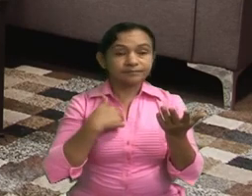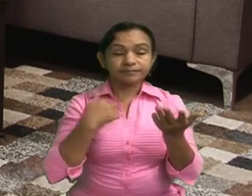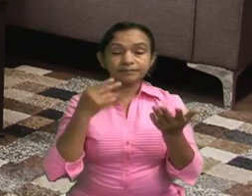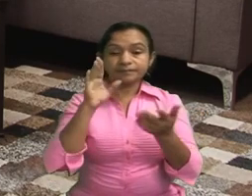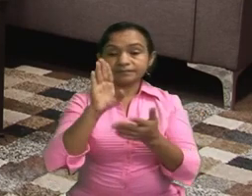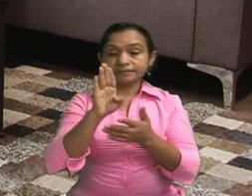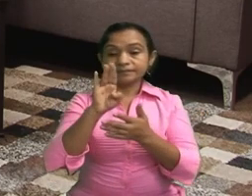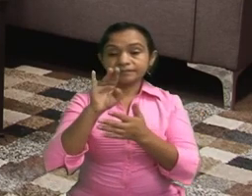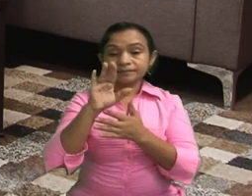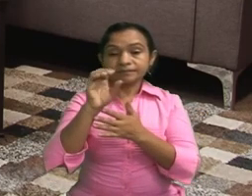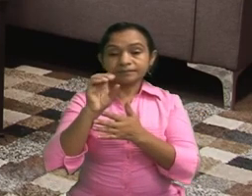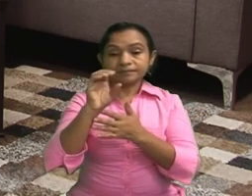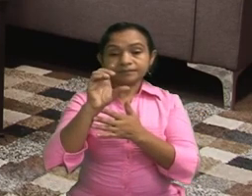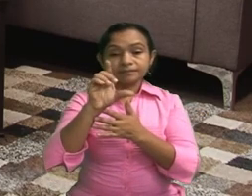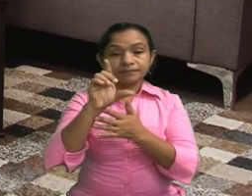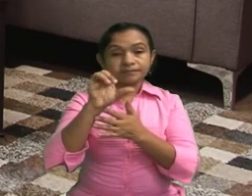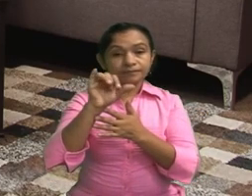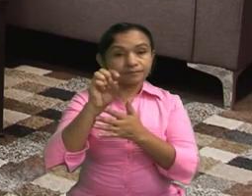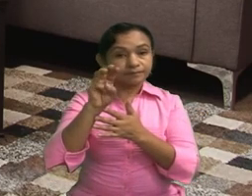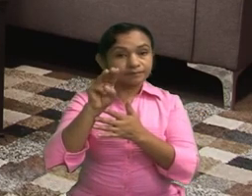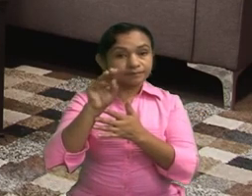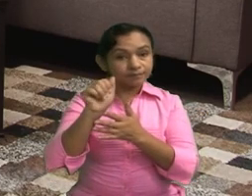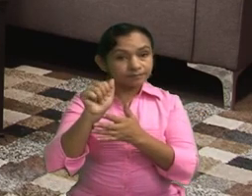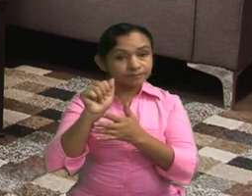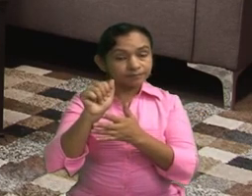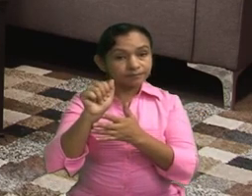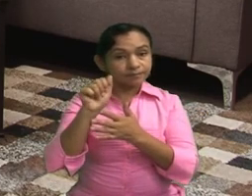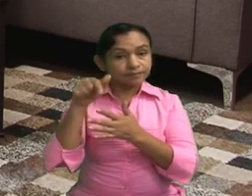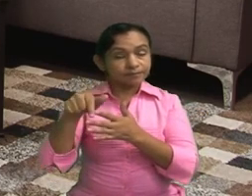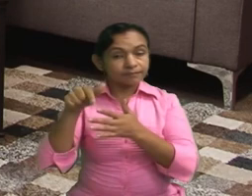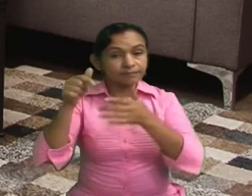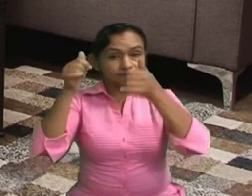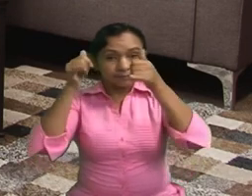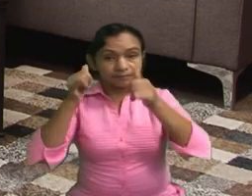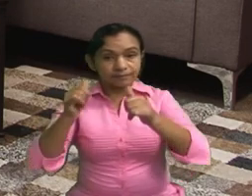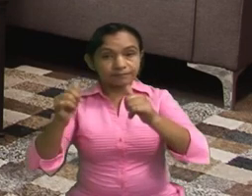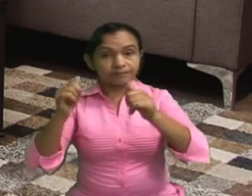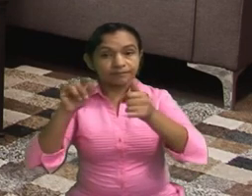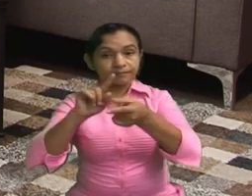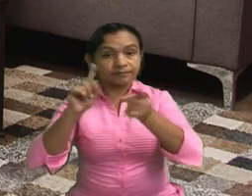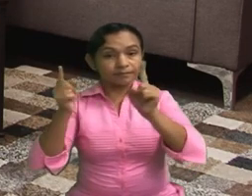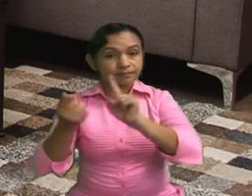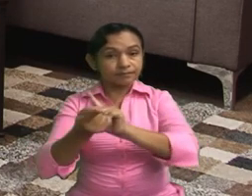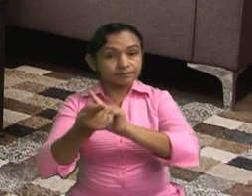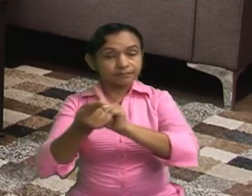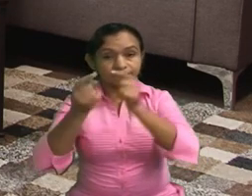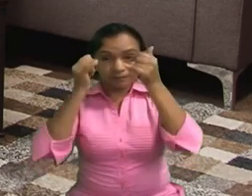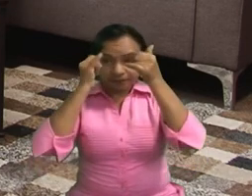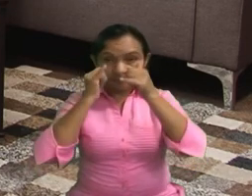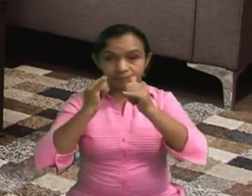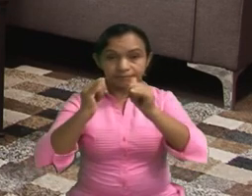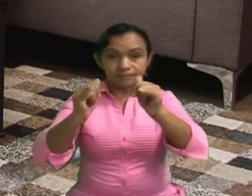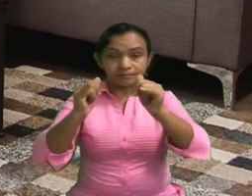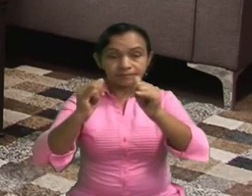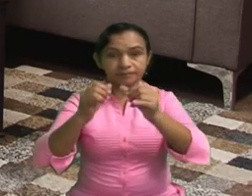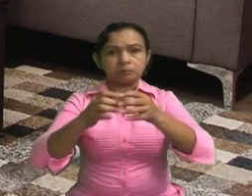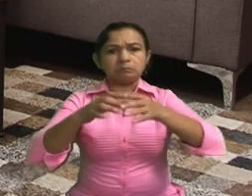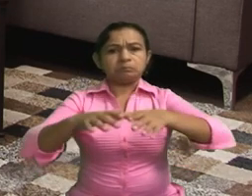bioclima viene a dirigirse a la parte de ganadería. Uh-huh. Ya, transformar la ganadería extensiva